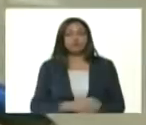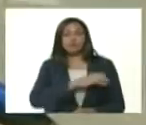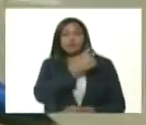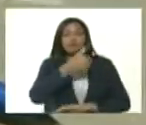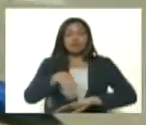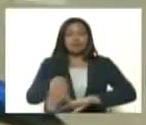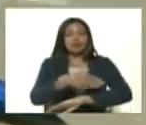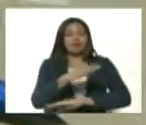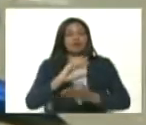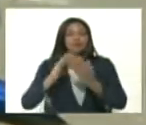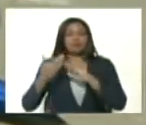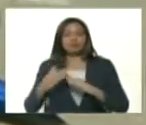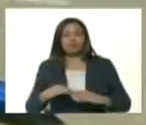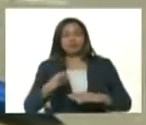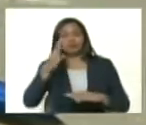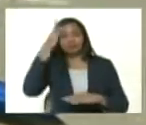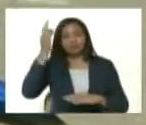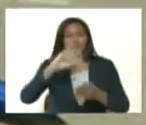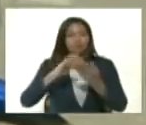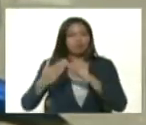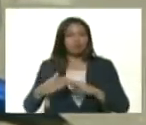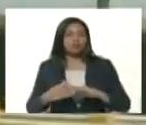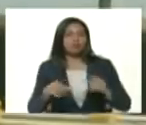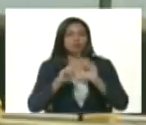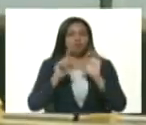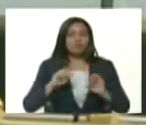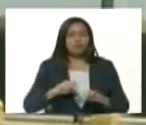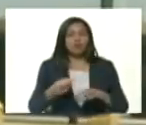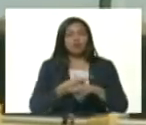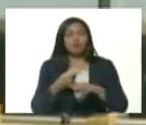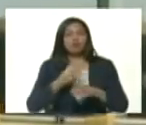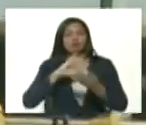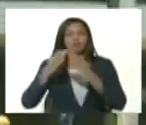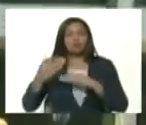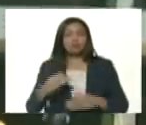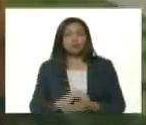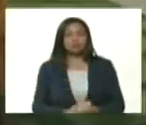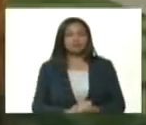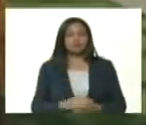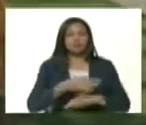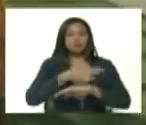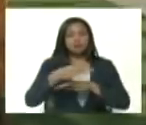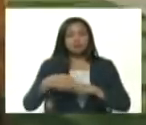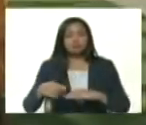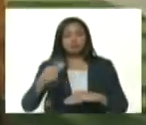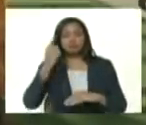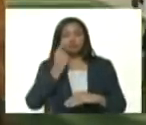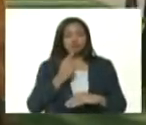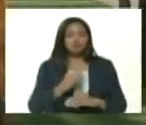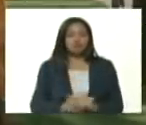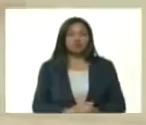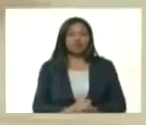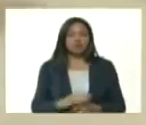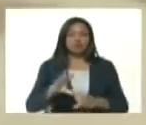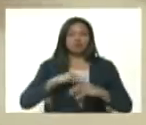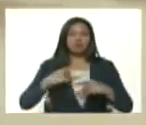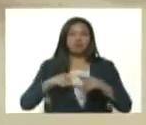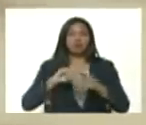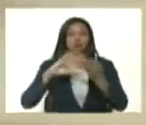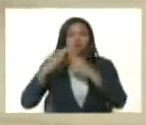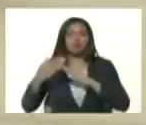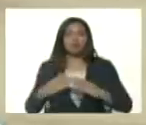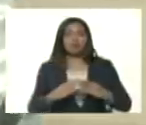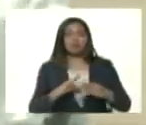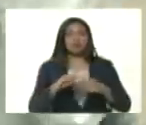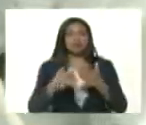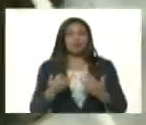calle, de comunidad, de los consejos comunales, de las comunas, de los gobiernos comunitarios del municipio Sucre, de esta populosa comunidad